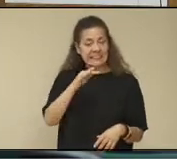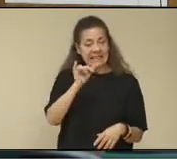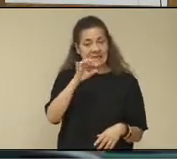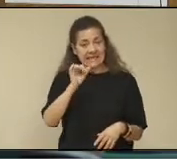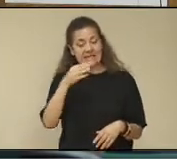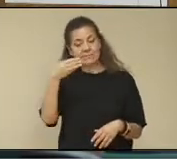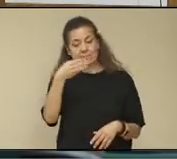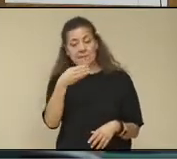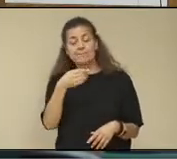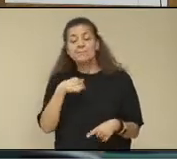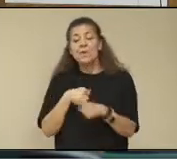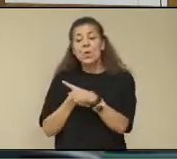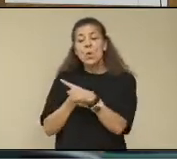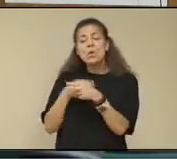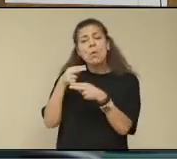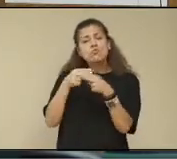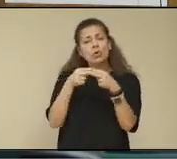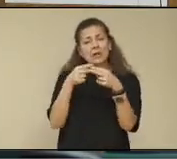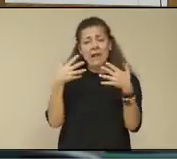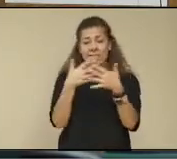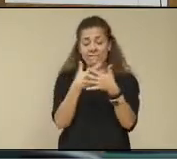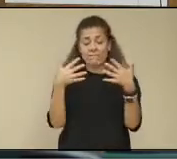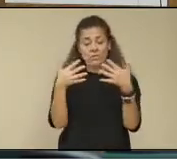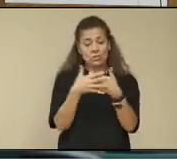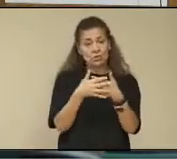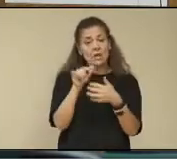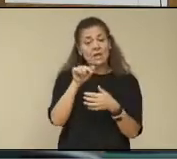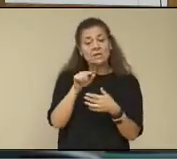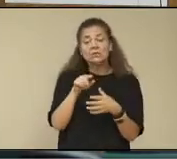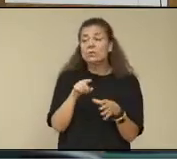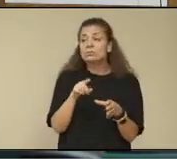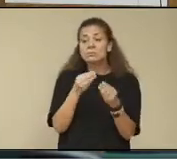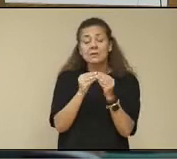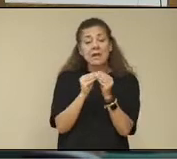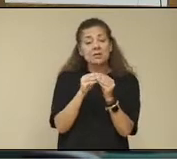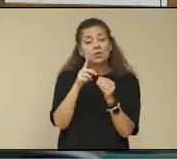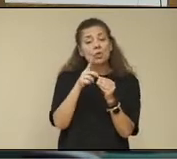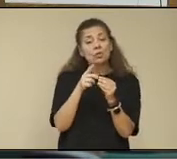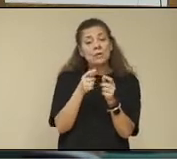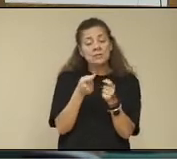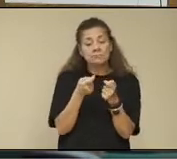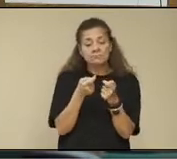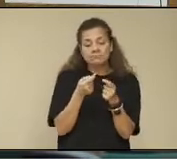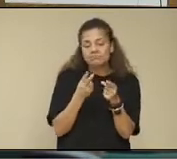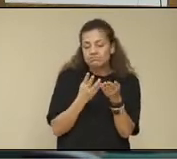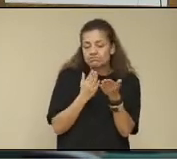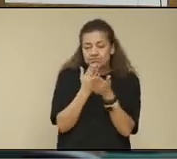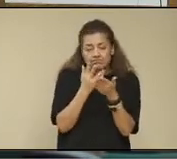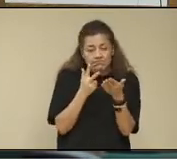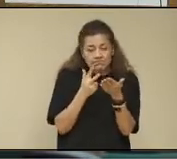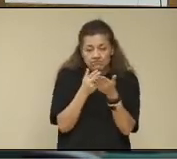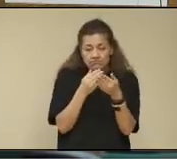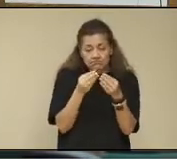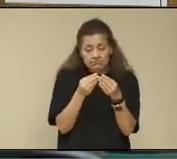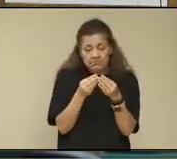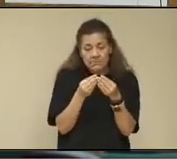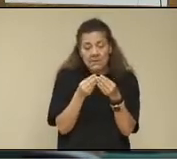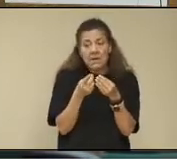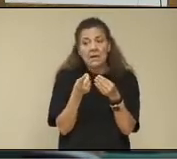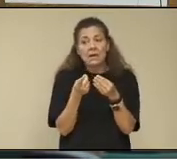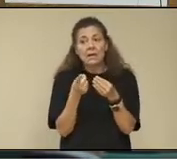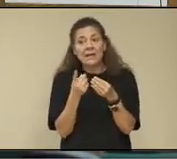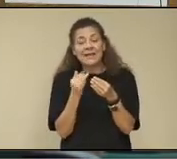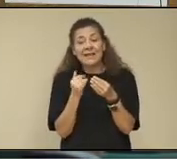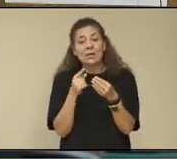fusión, una proteína de fusión, y lo han hecho con unas partículas que son inmunogénicas, con